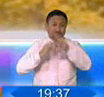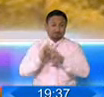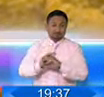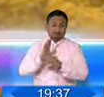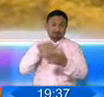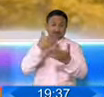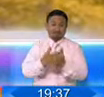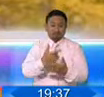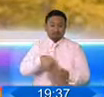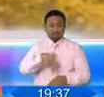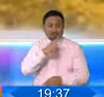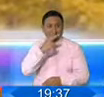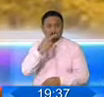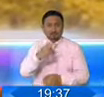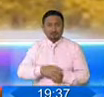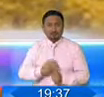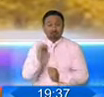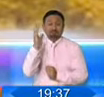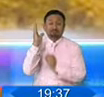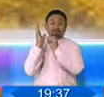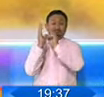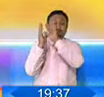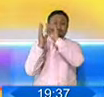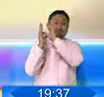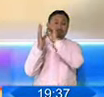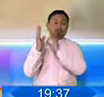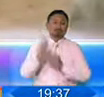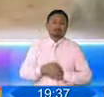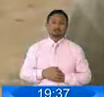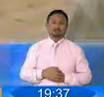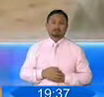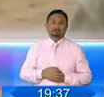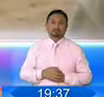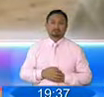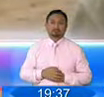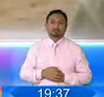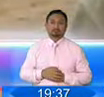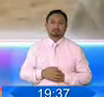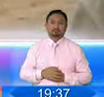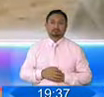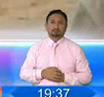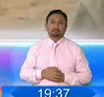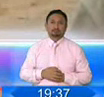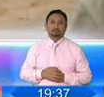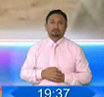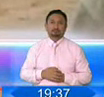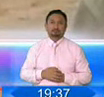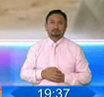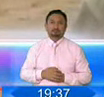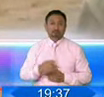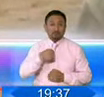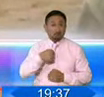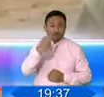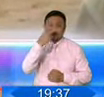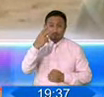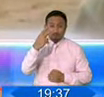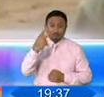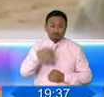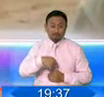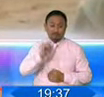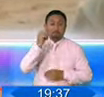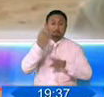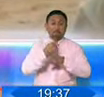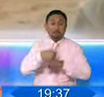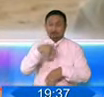llegan para ser partícipe del florecimiento de los guayacanes. Yo no creo que es parecido a algo que yo conozco, eso es primera vez